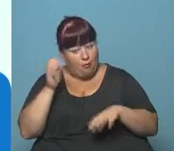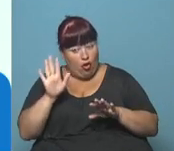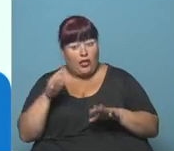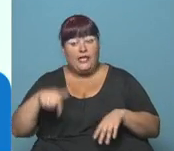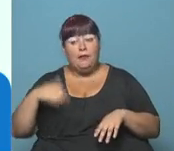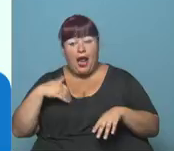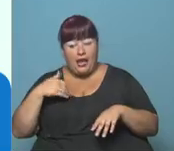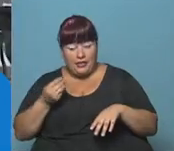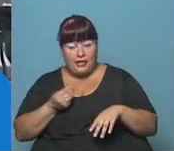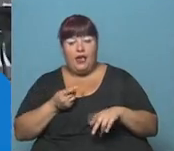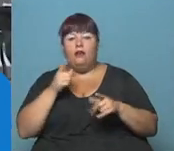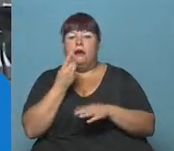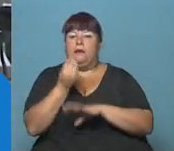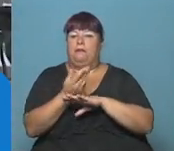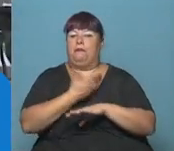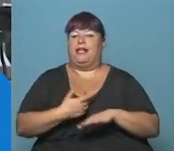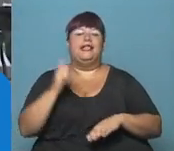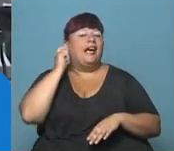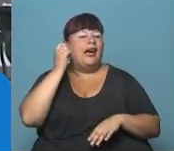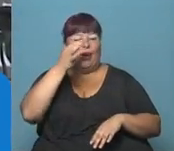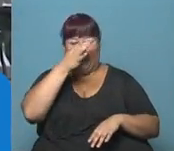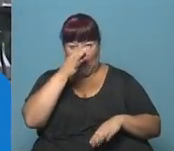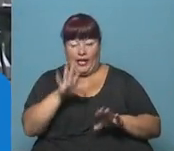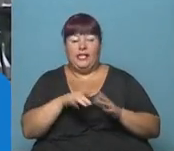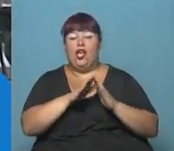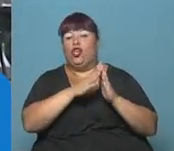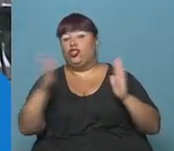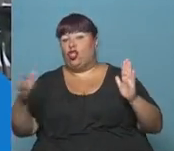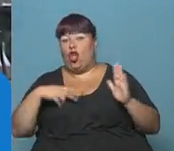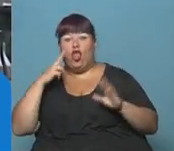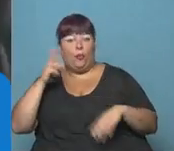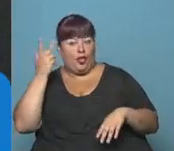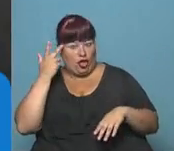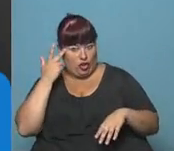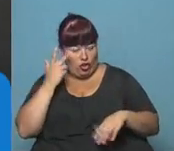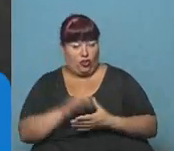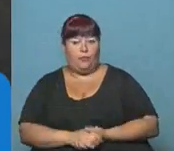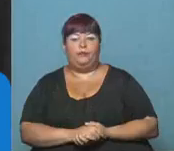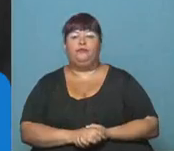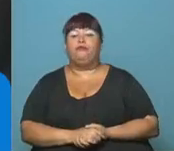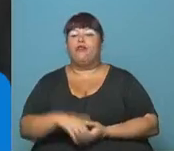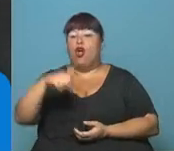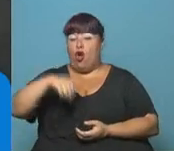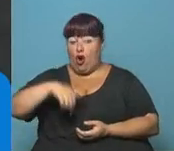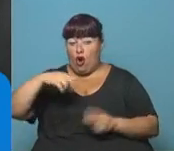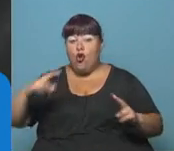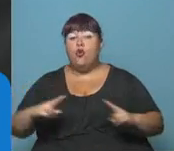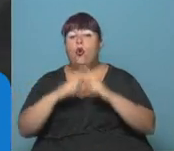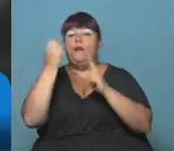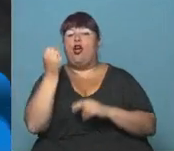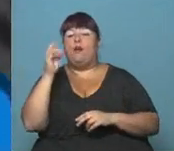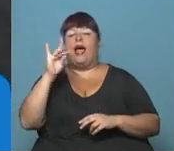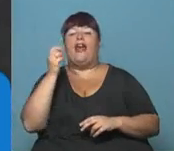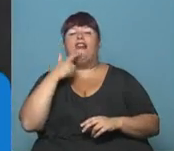la Argentina, su condición de presidente del G20 a lo largo de todo este año. Hoy estará en la cumbre económica de Davos,